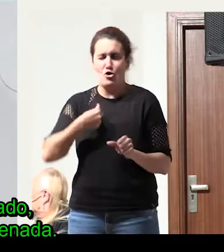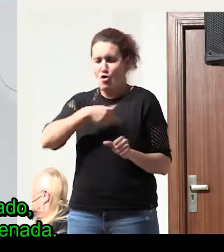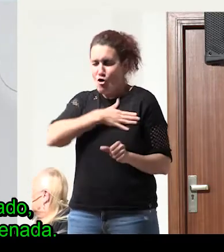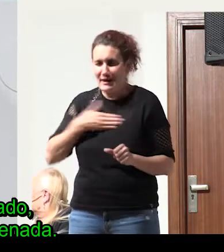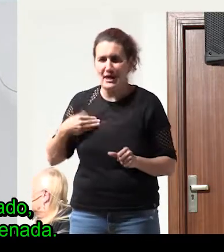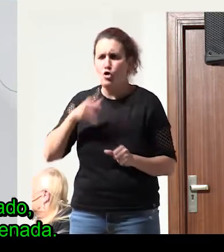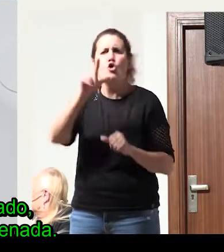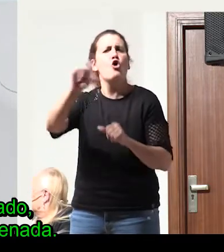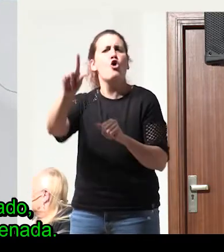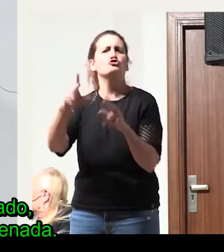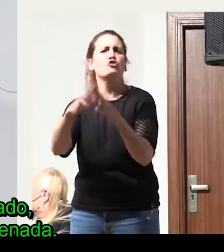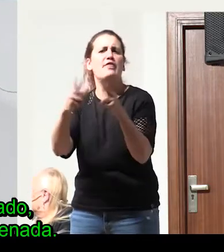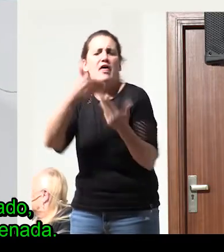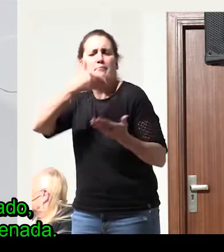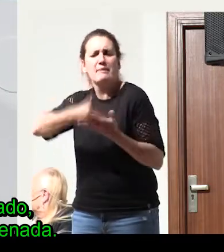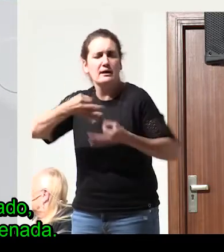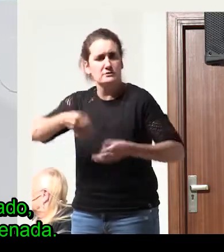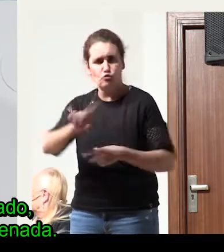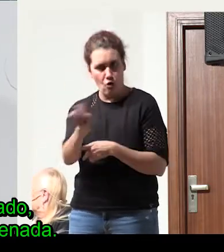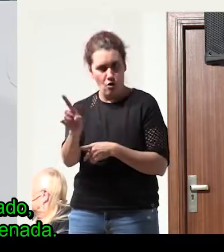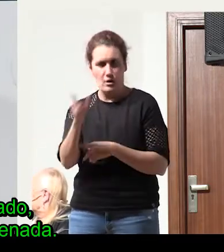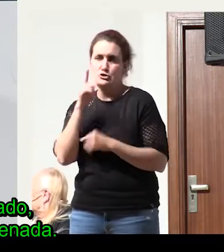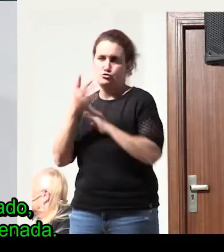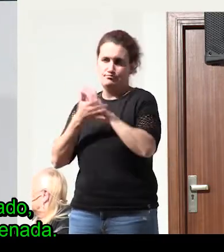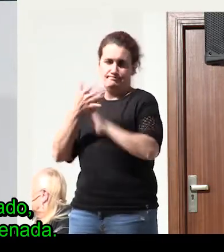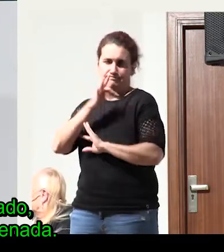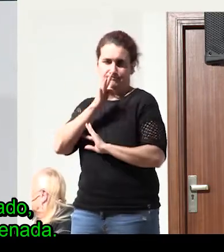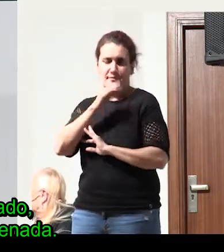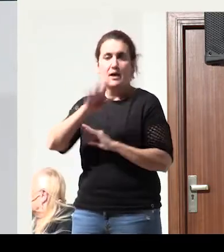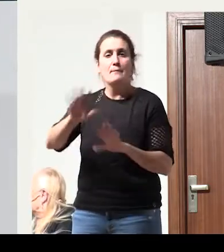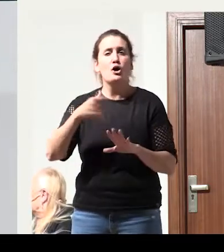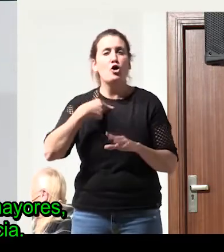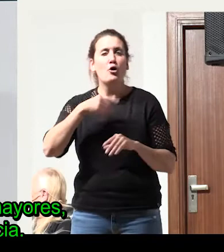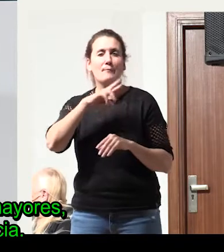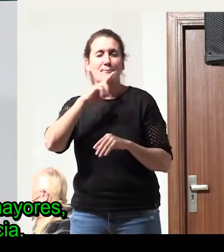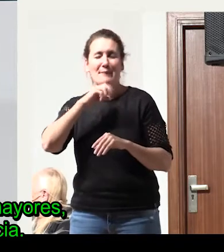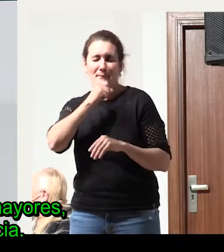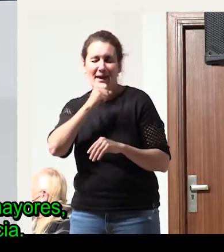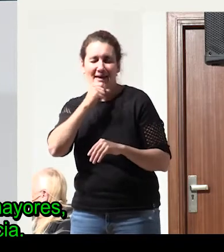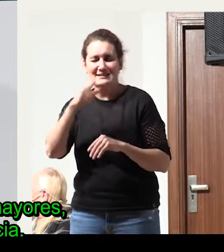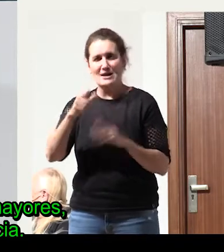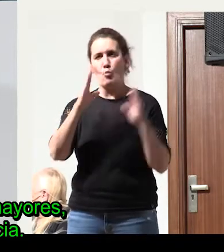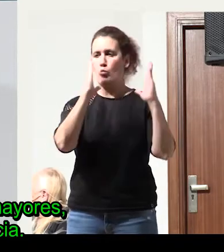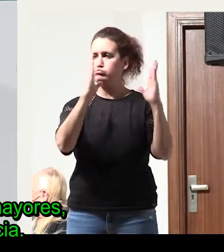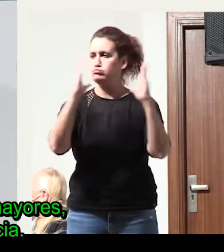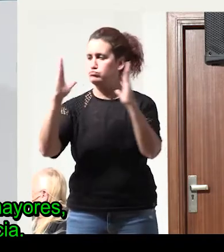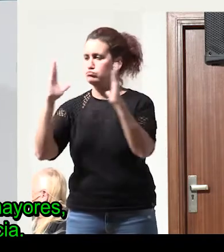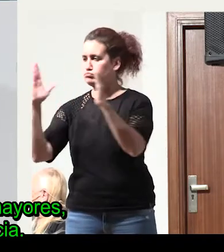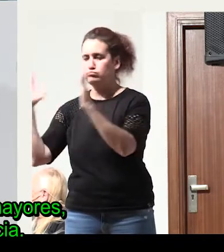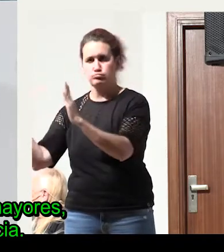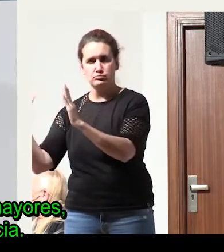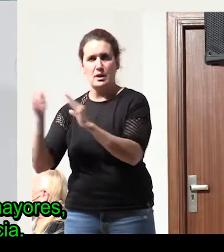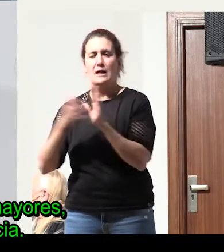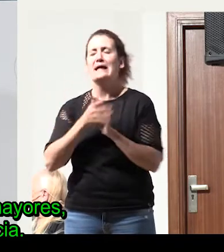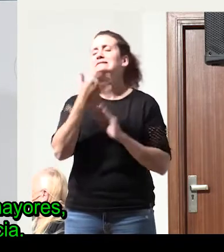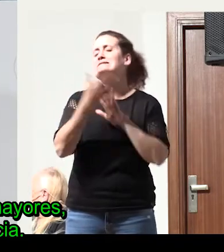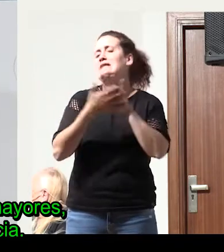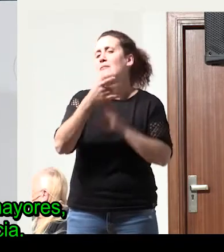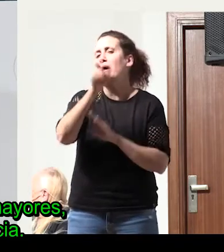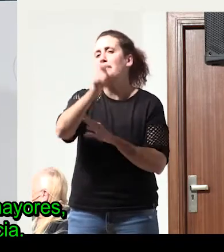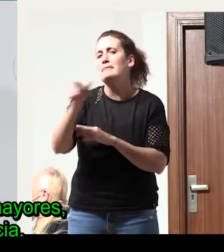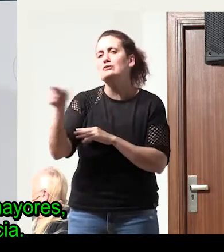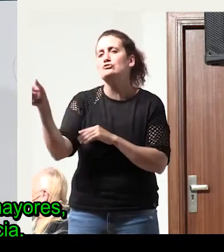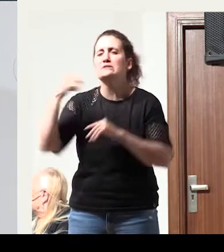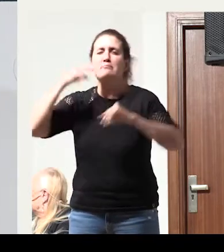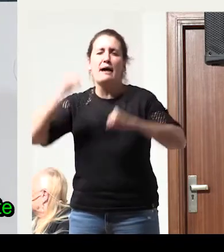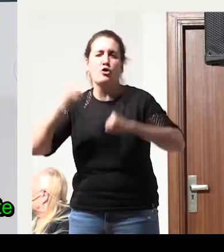porque de eso todavía no hemos hablado, pero claro, es que la vejez está muy ordenada, ¿no? O sea, se habla mucho de las personas mayores, pero se les quita toda